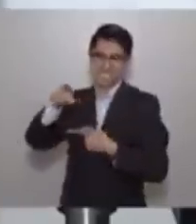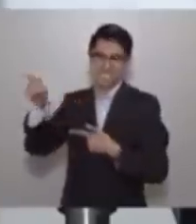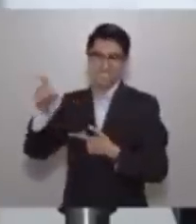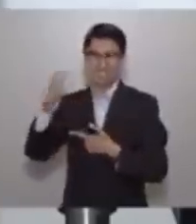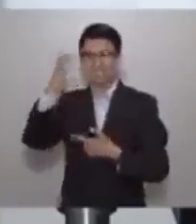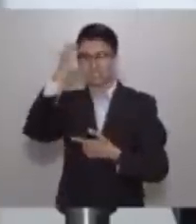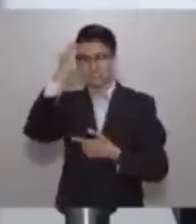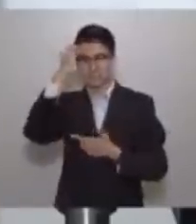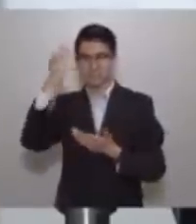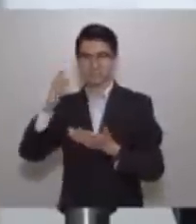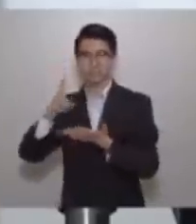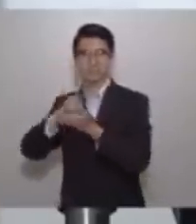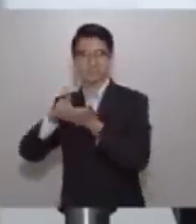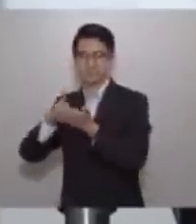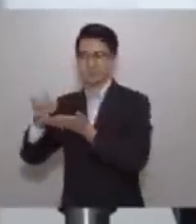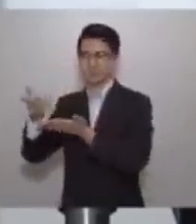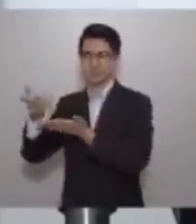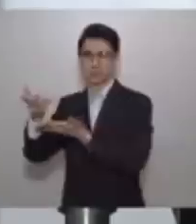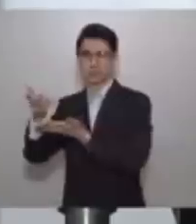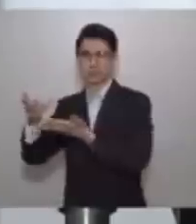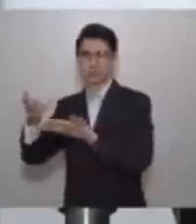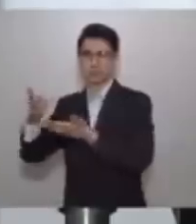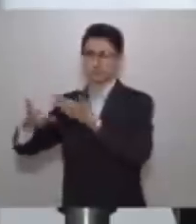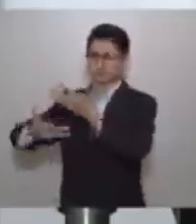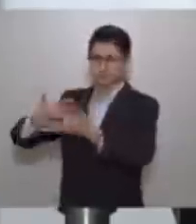cantidades que no son menores.